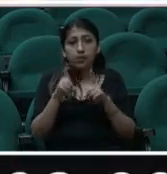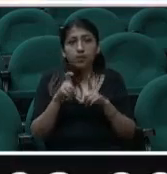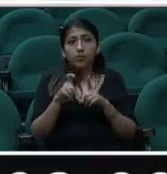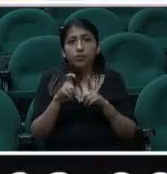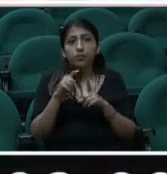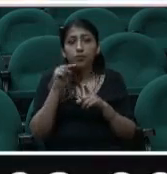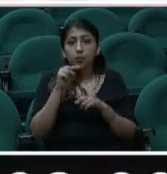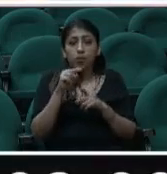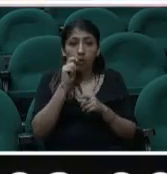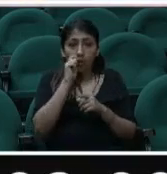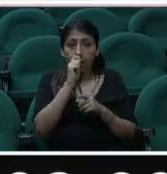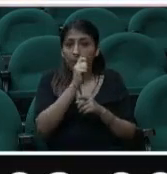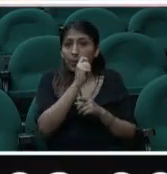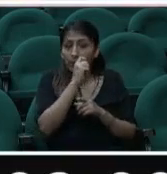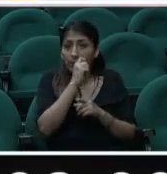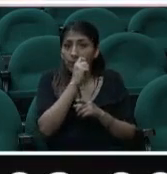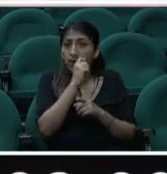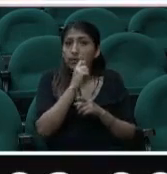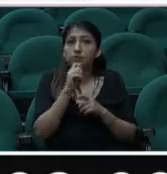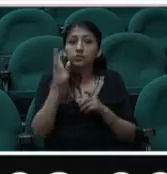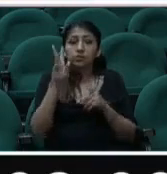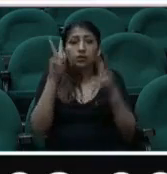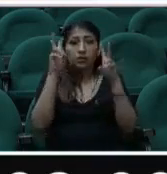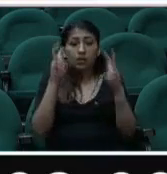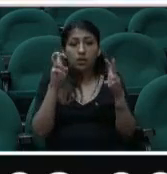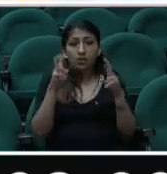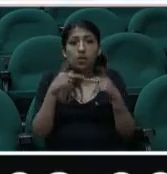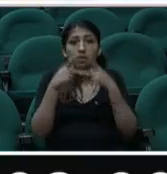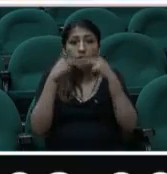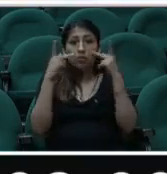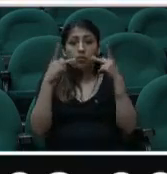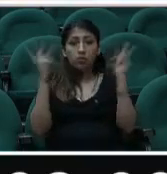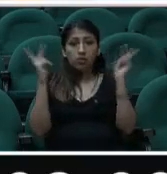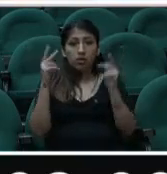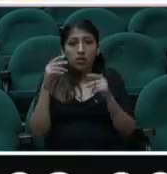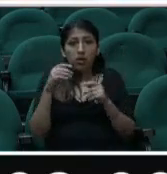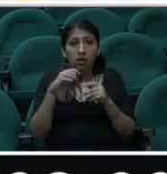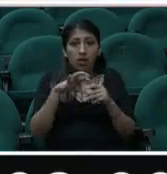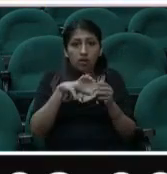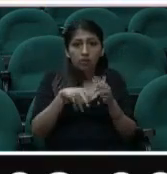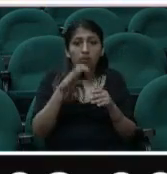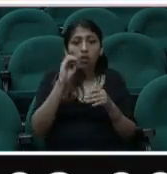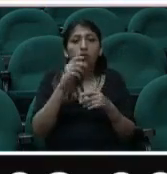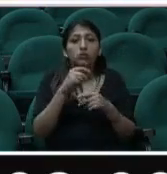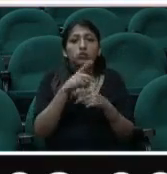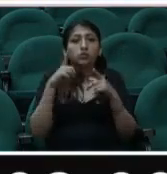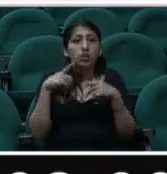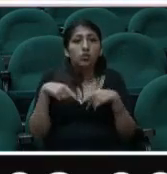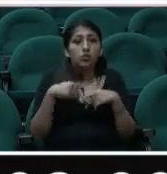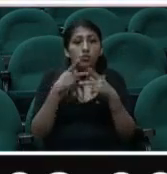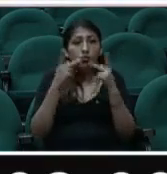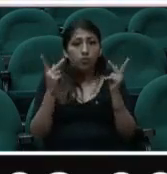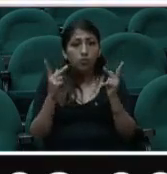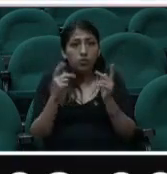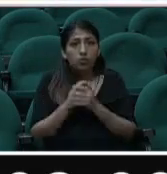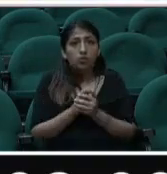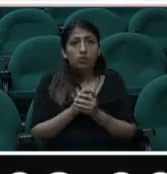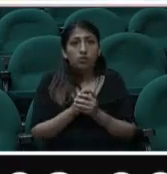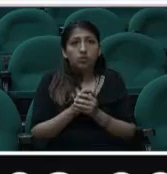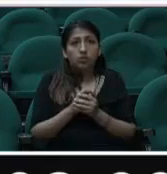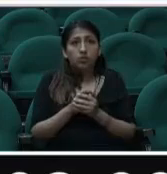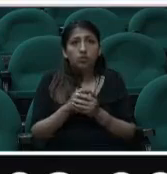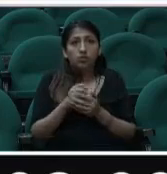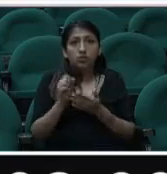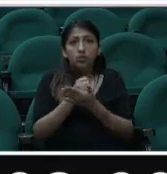candidata considera que las drogas son un tema de política criminal o de salud pública y usted en este caso te rogaría